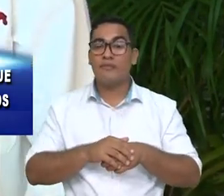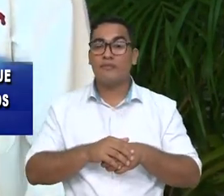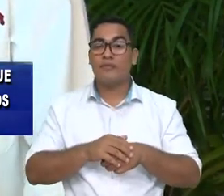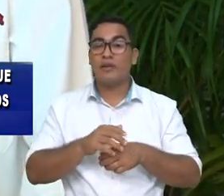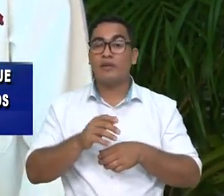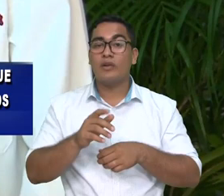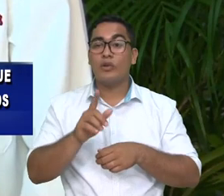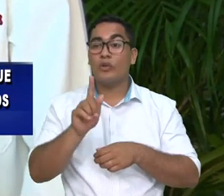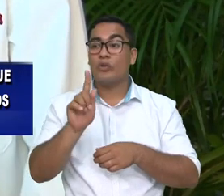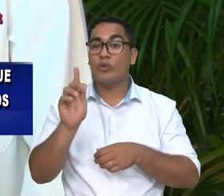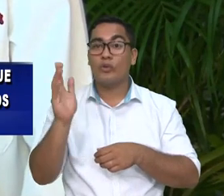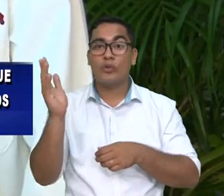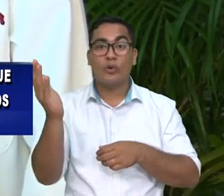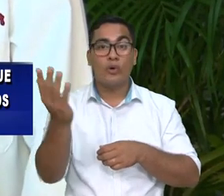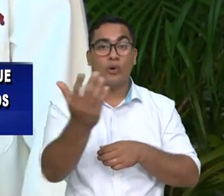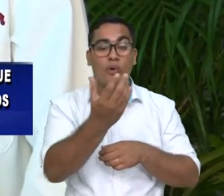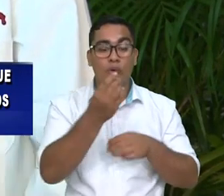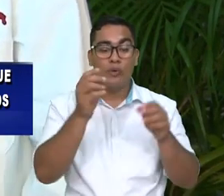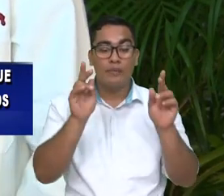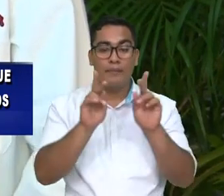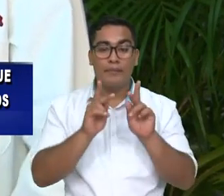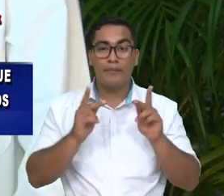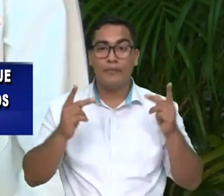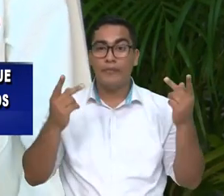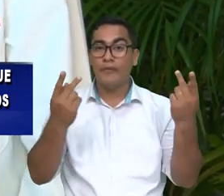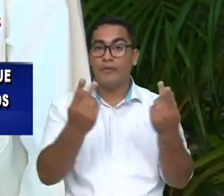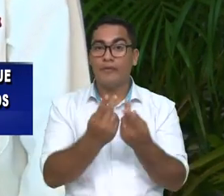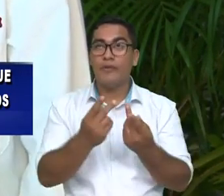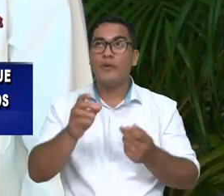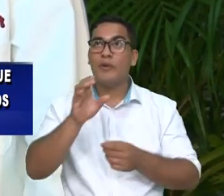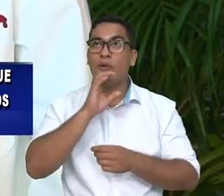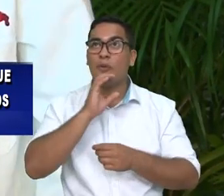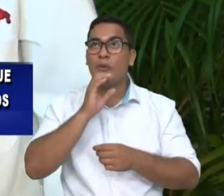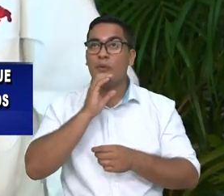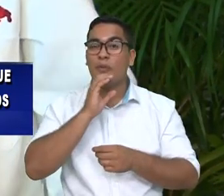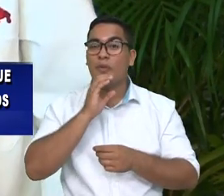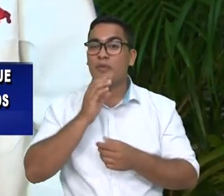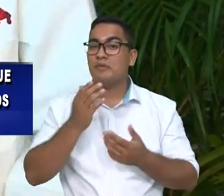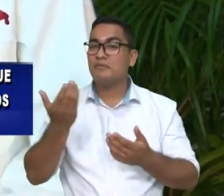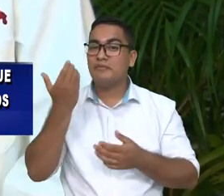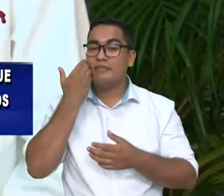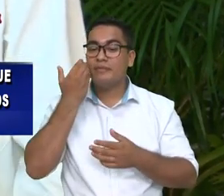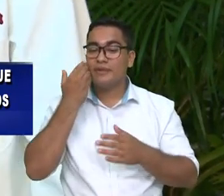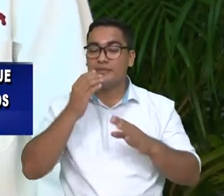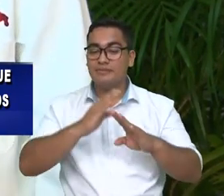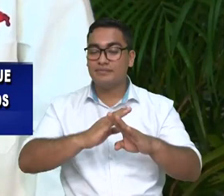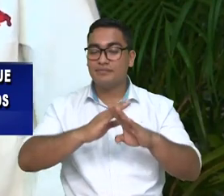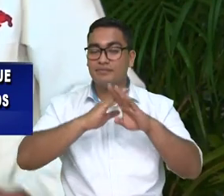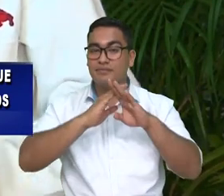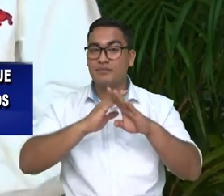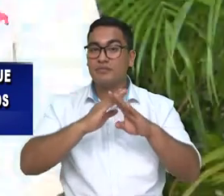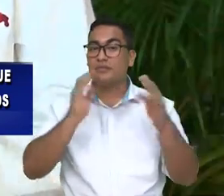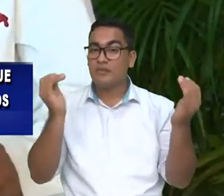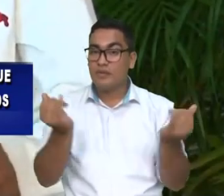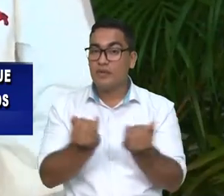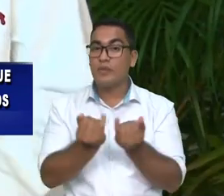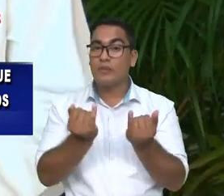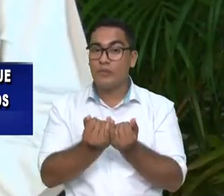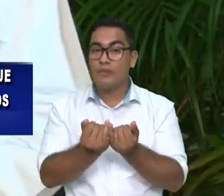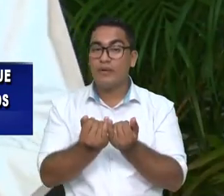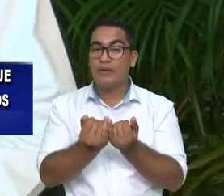todo el pueblo cubano, en función de prepararnos para enfrentar la enfermedad. Y a partir de ese mismo proceso tuvimos una